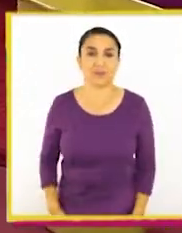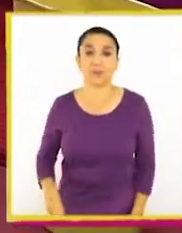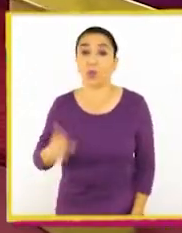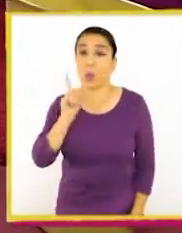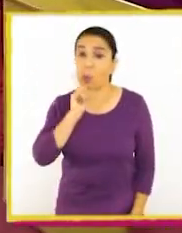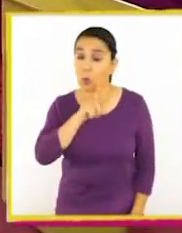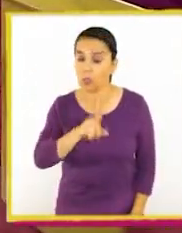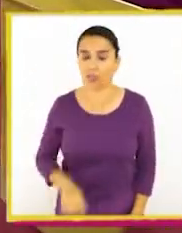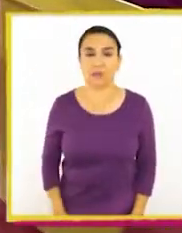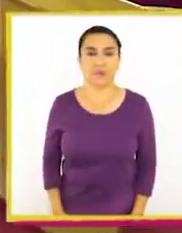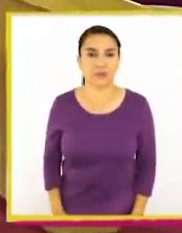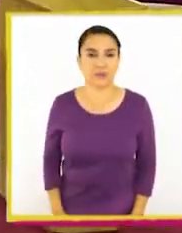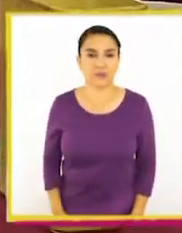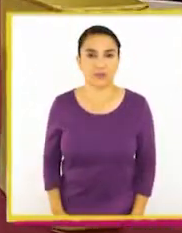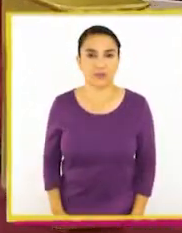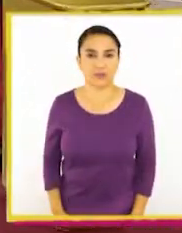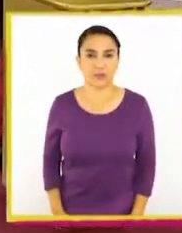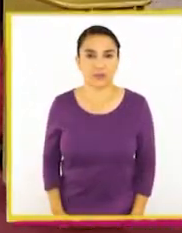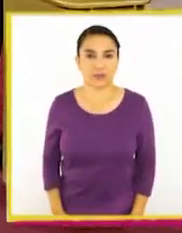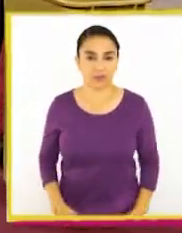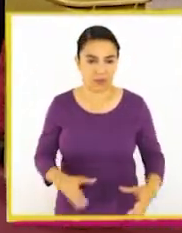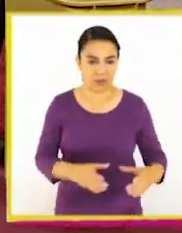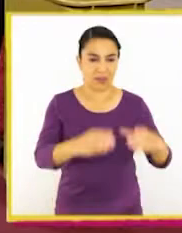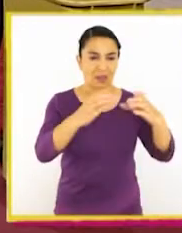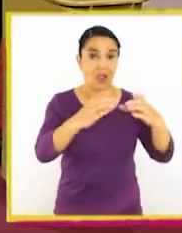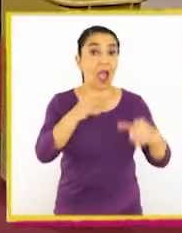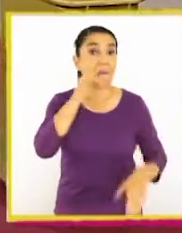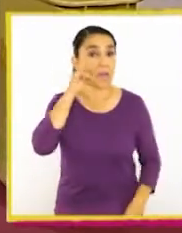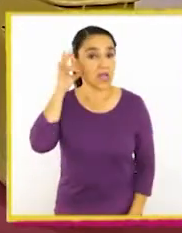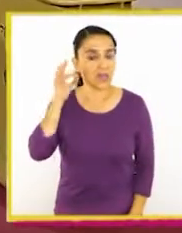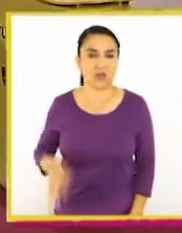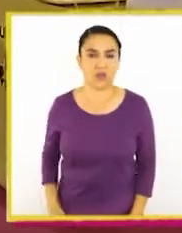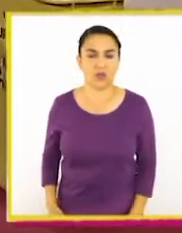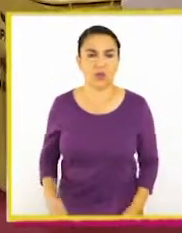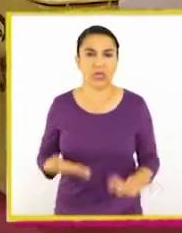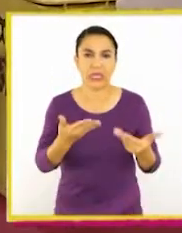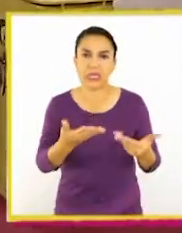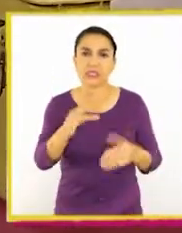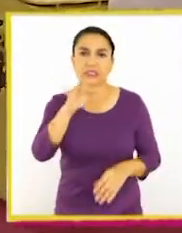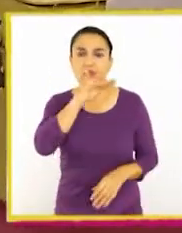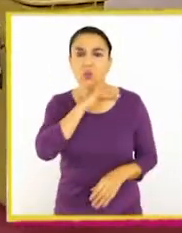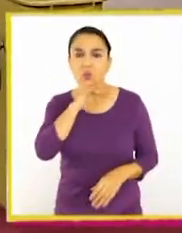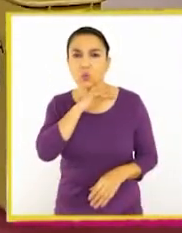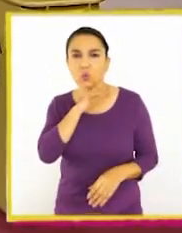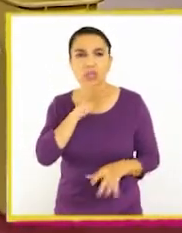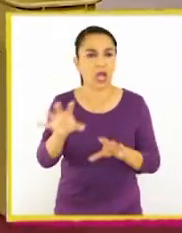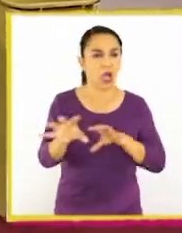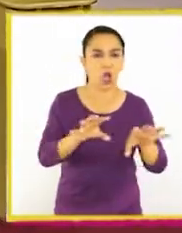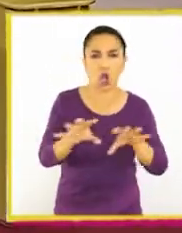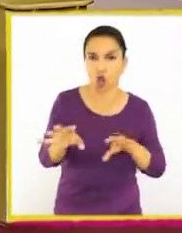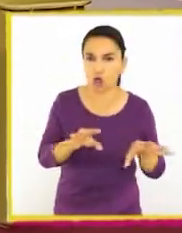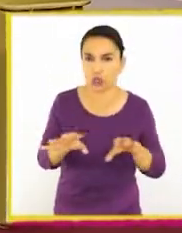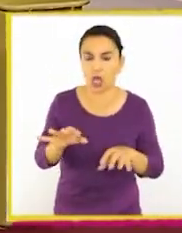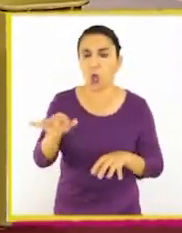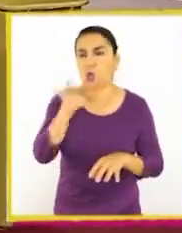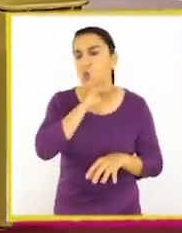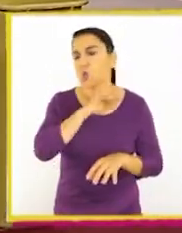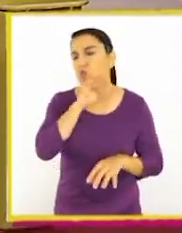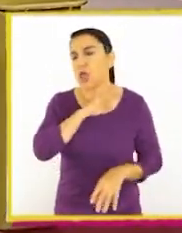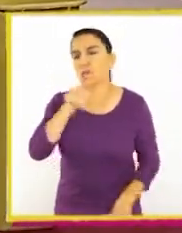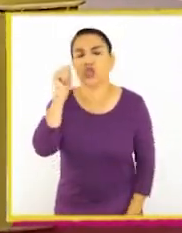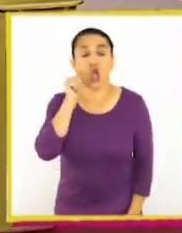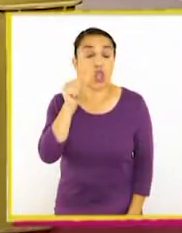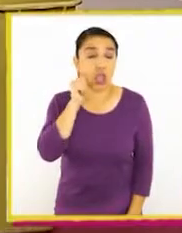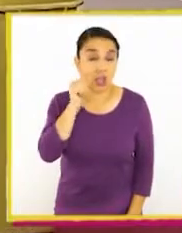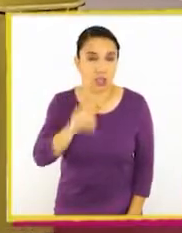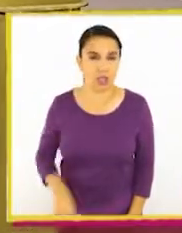último, tenemos el contenedor amarillo. Este nos sirve para un tipo de material que ocupamos mucho en nuestra